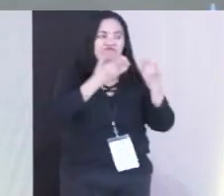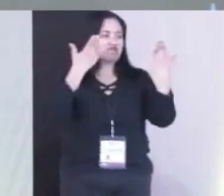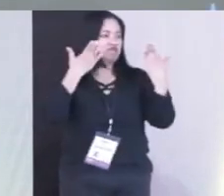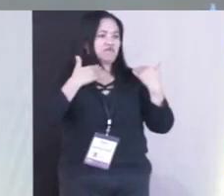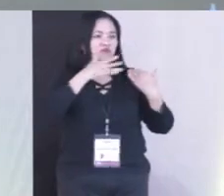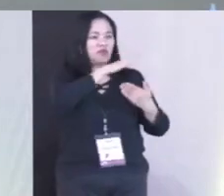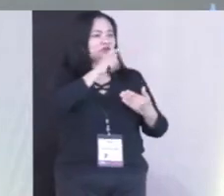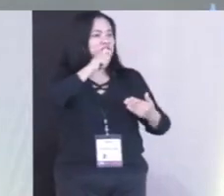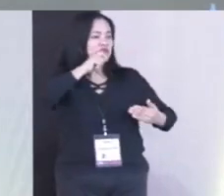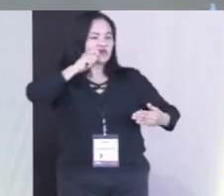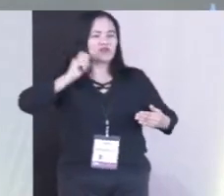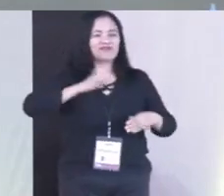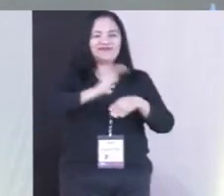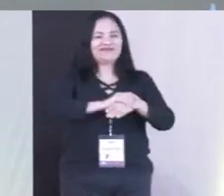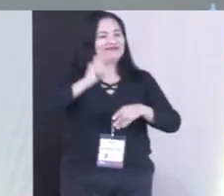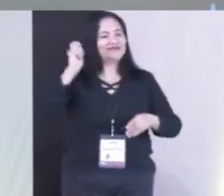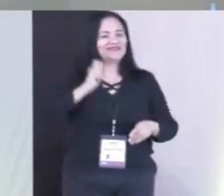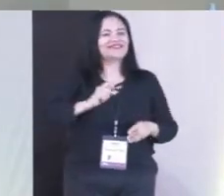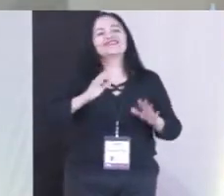¿no?